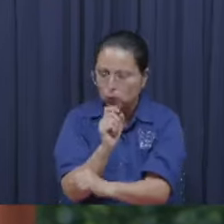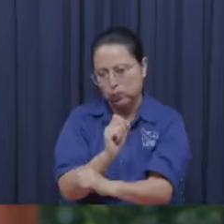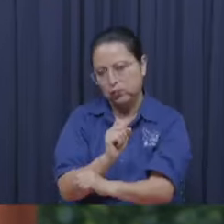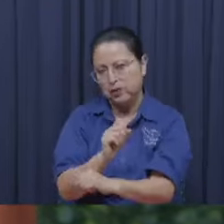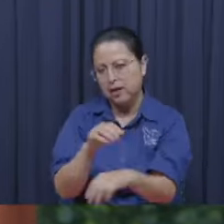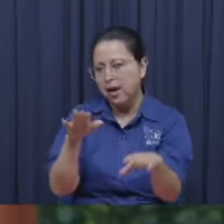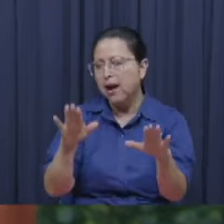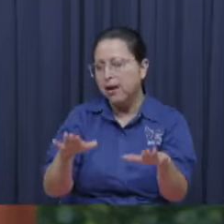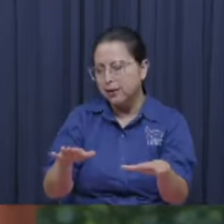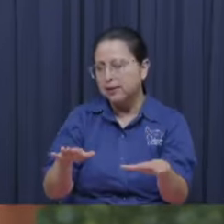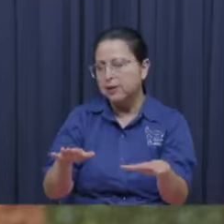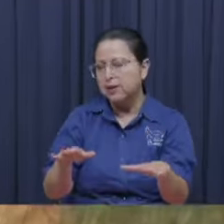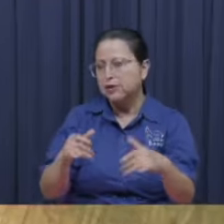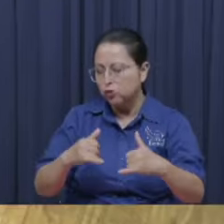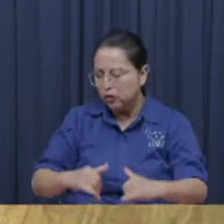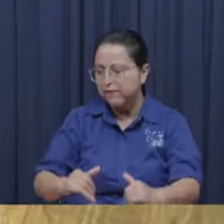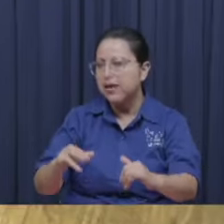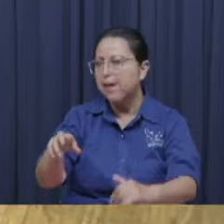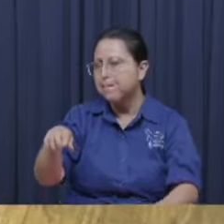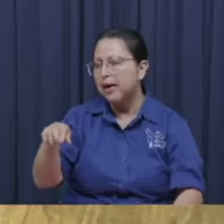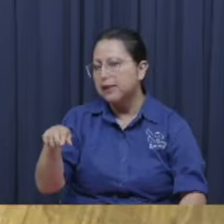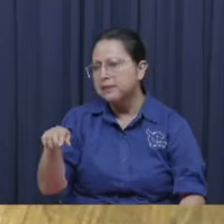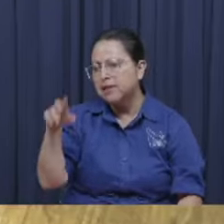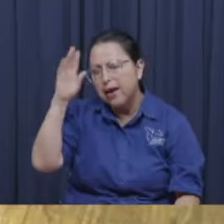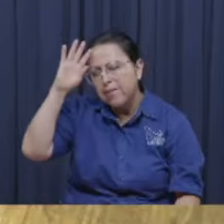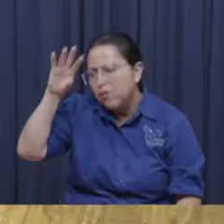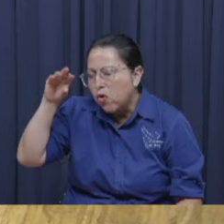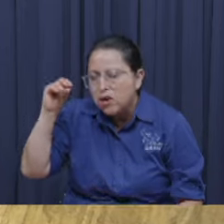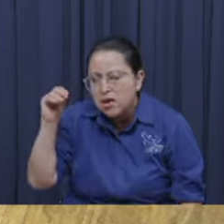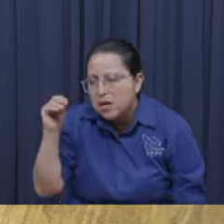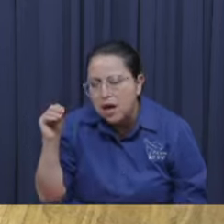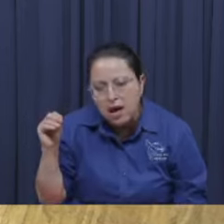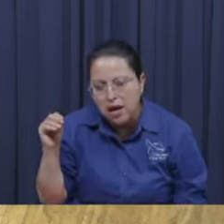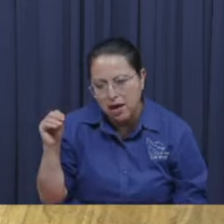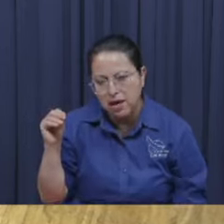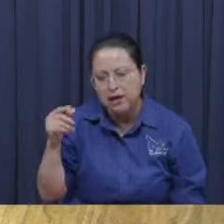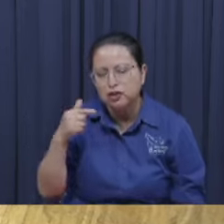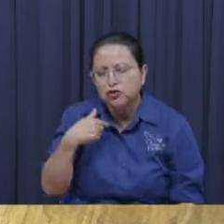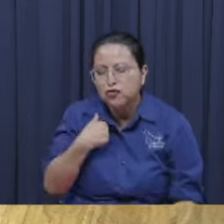no. ¿Por qué lo permitió así el Señor? No sé, pero aquí me permitió nacer el Señor a mí.